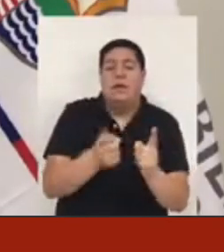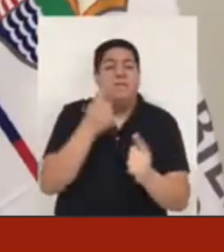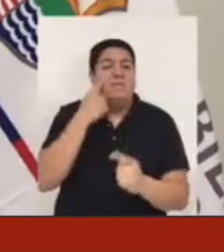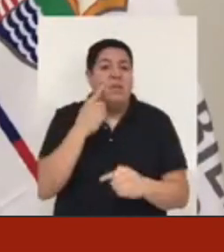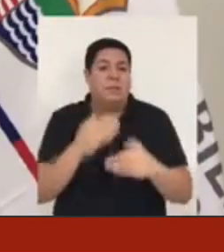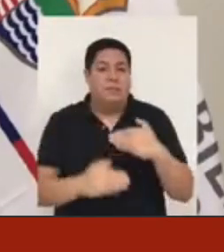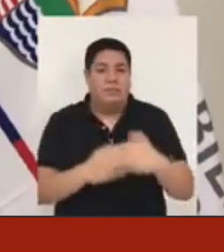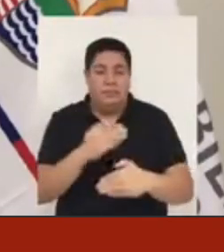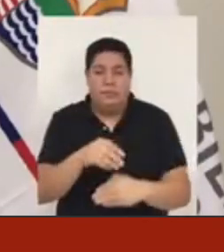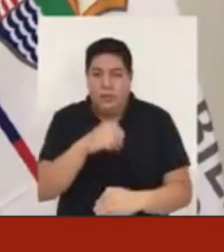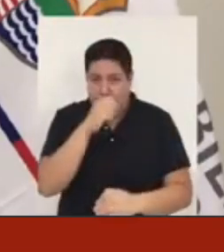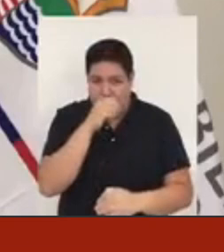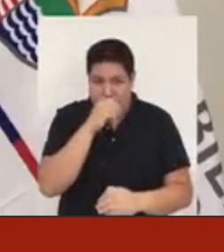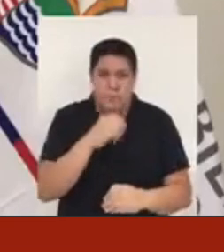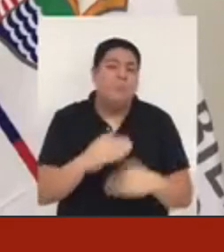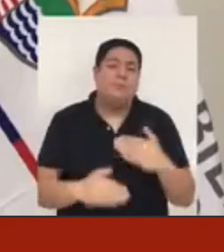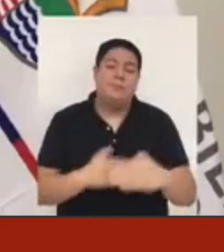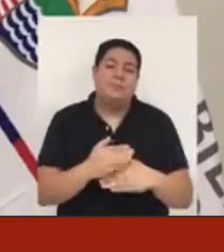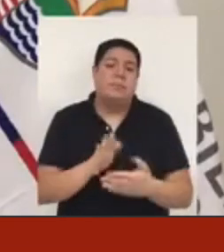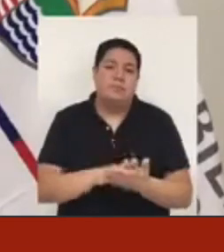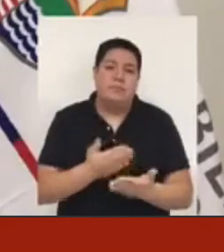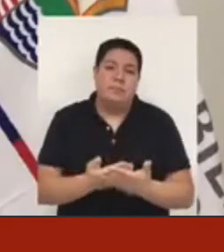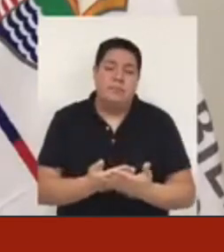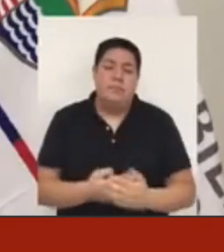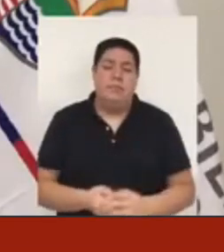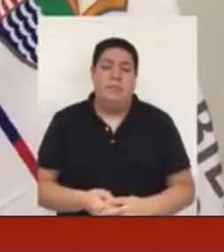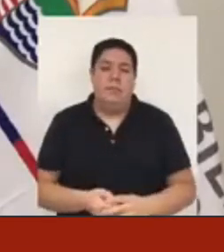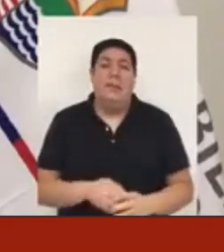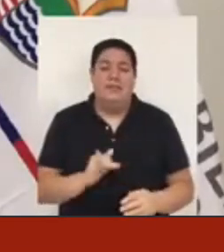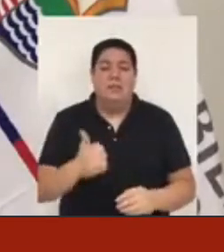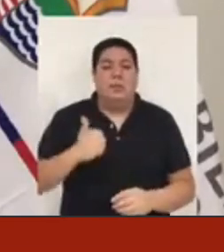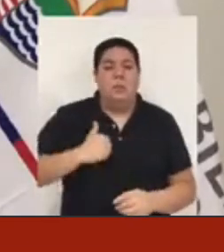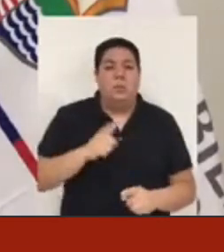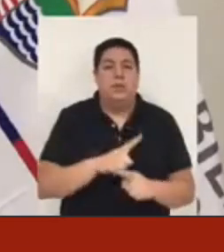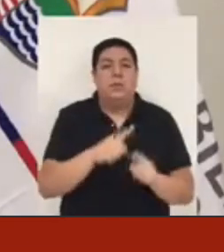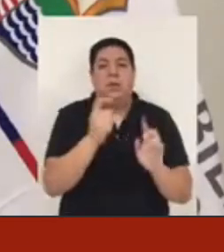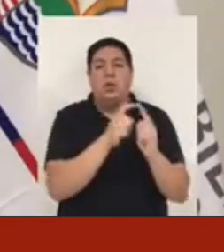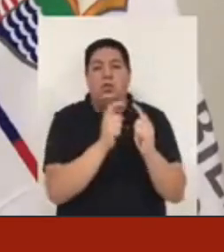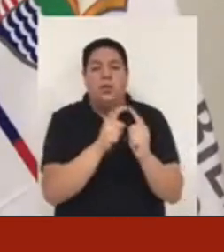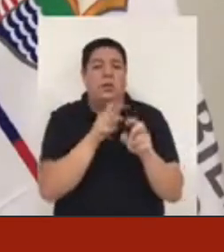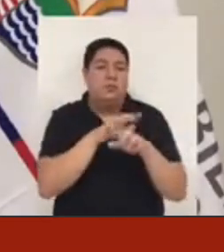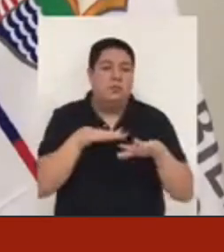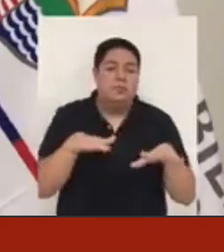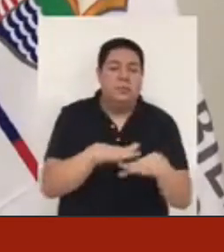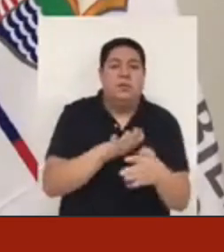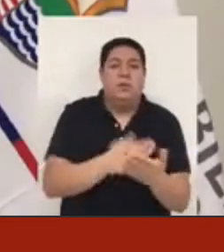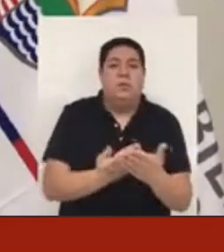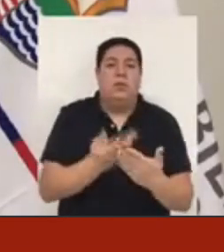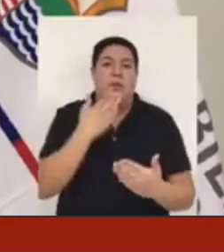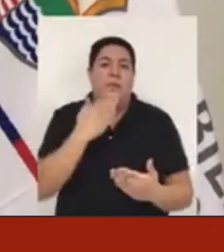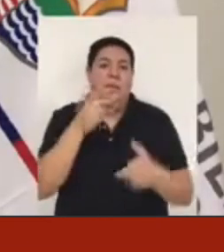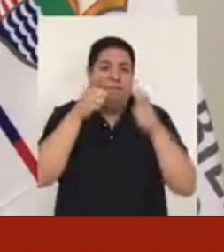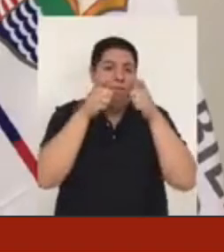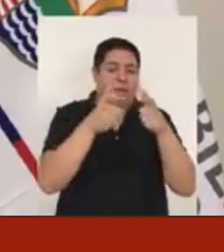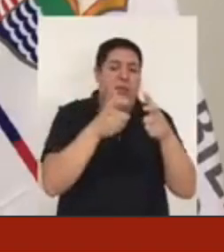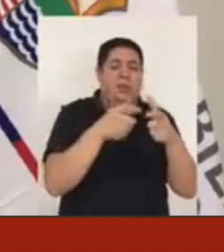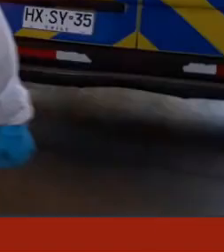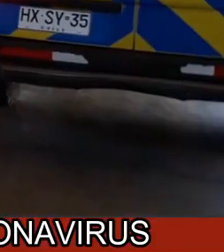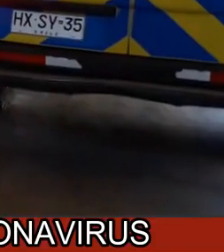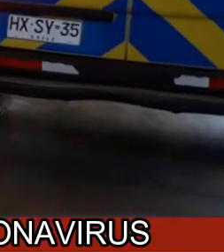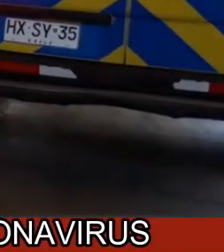se desarrolla y ir circunscribiendo la mayoría de los contagios y haciendo la vigilancia que